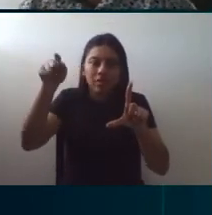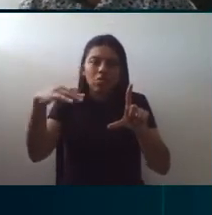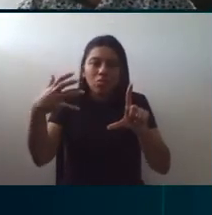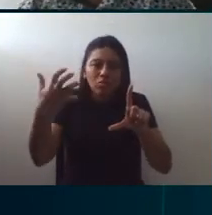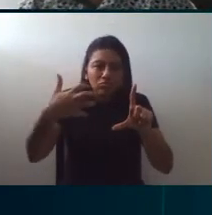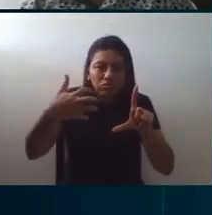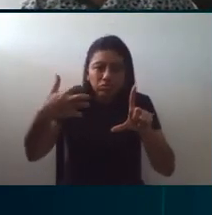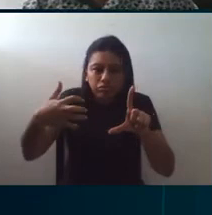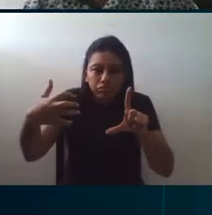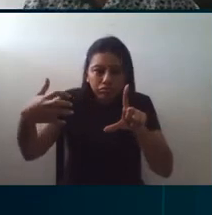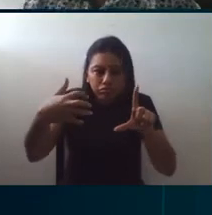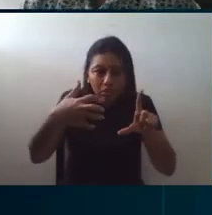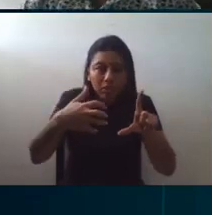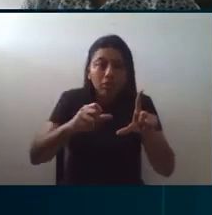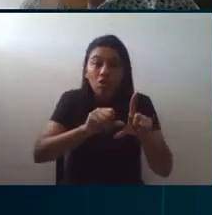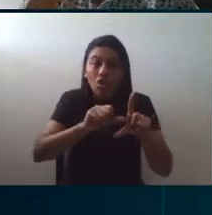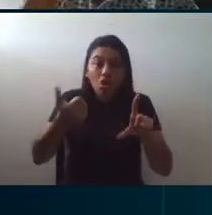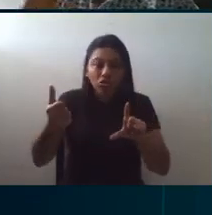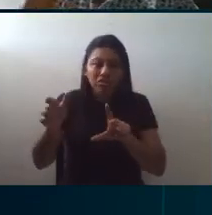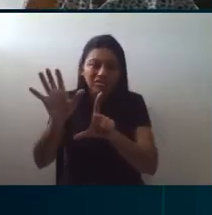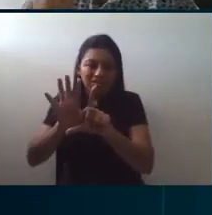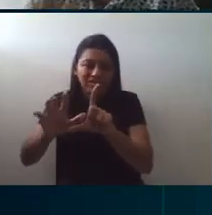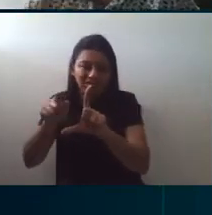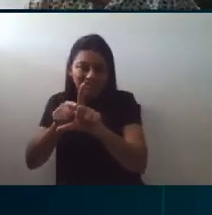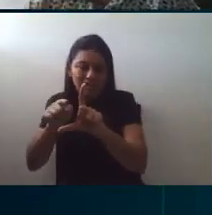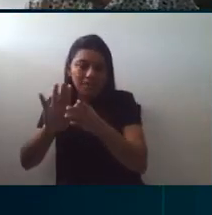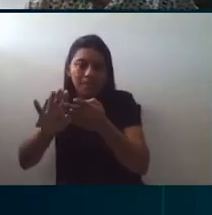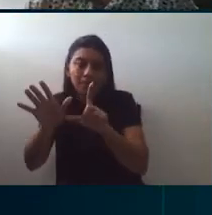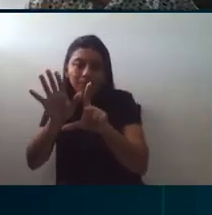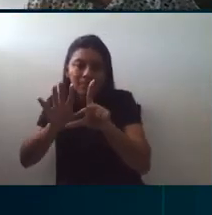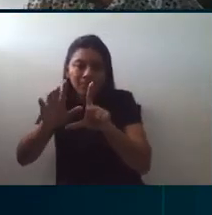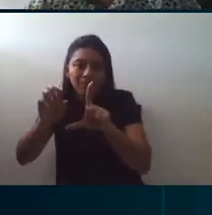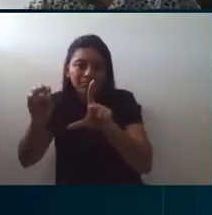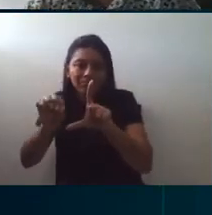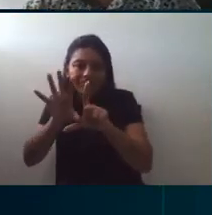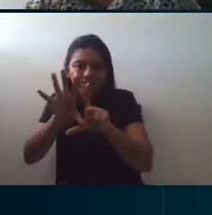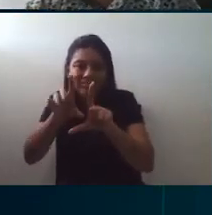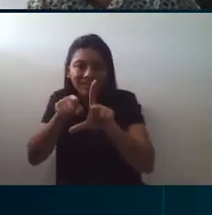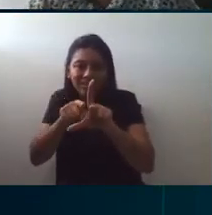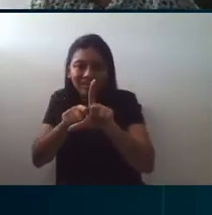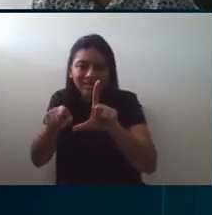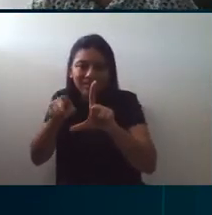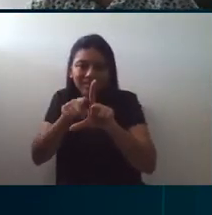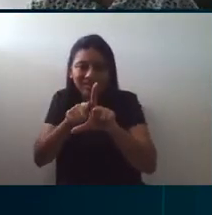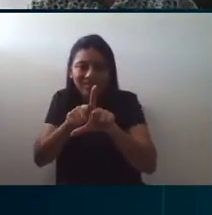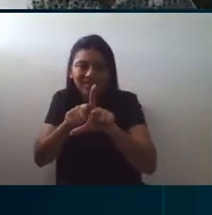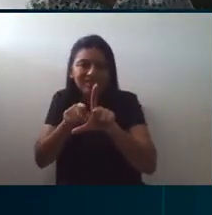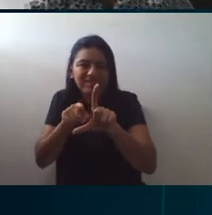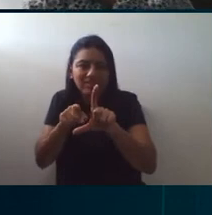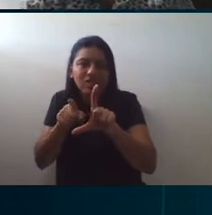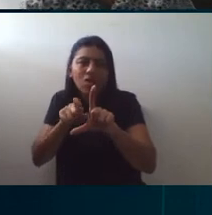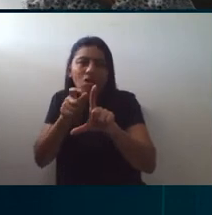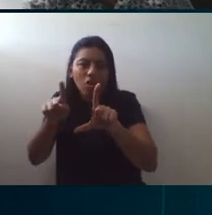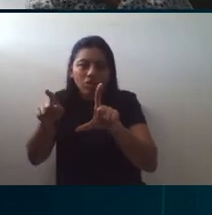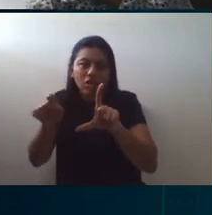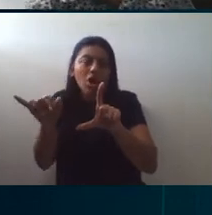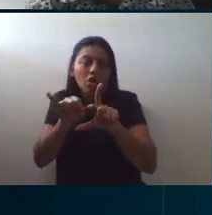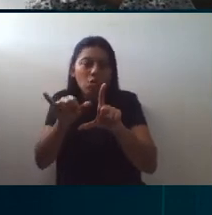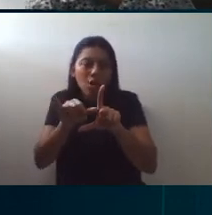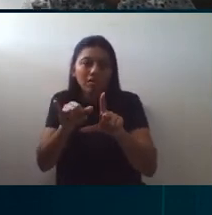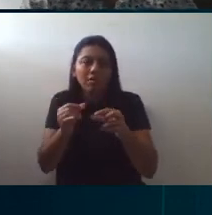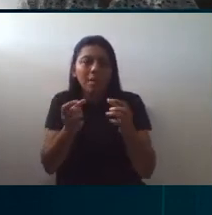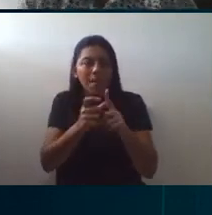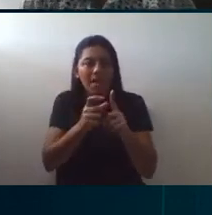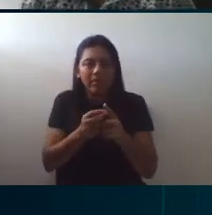tenemos las redes convolucionales. Estas tres, lo que me hicieron fue hacer una analítica de texto. Lo que me hicieron fue a través de los textos o las bases de datos que